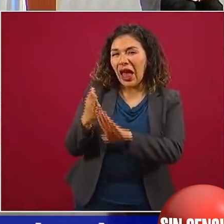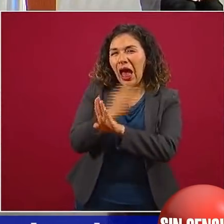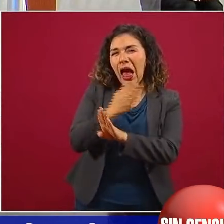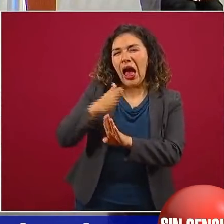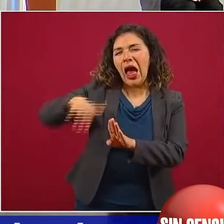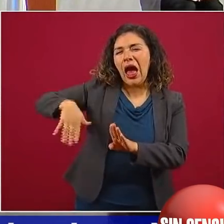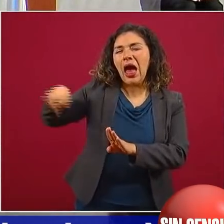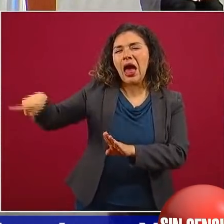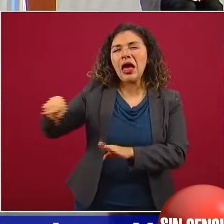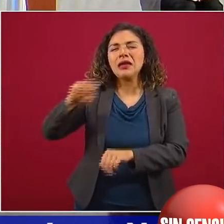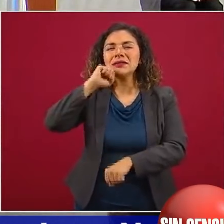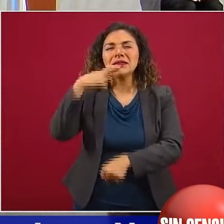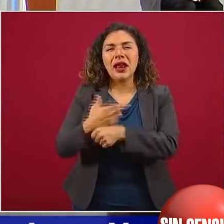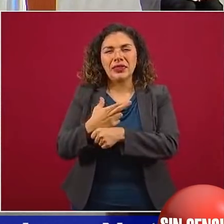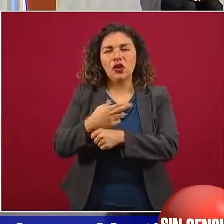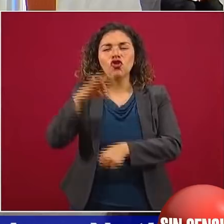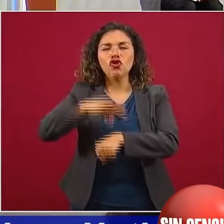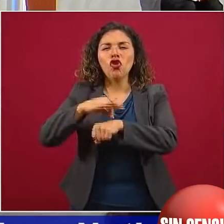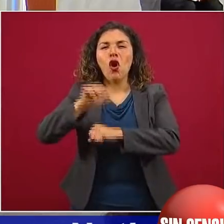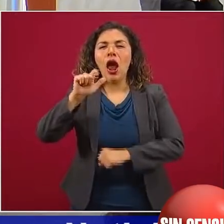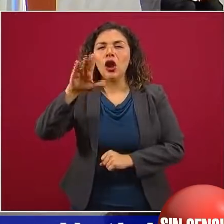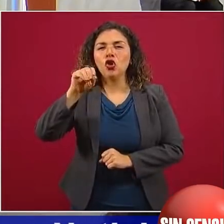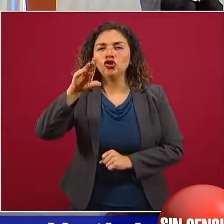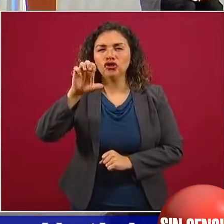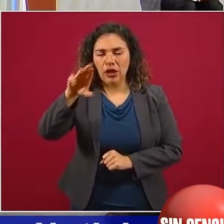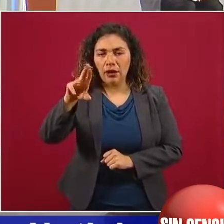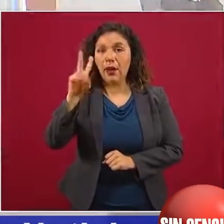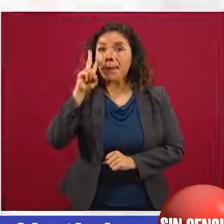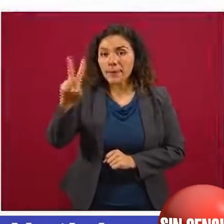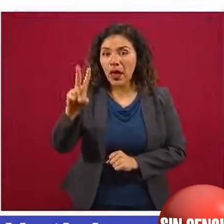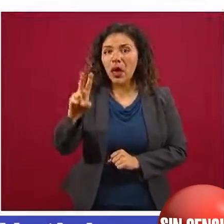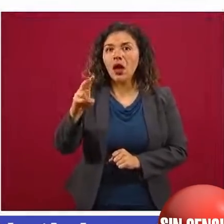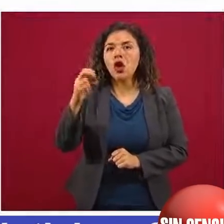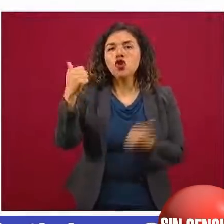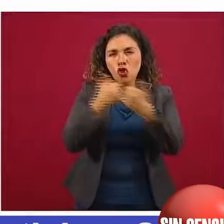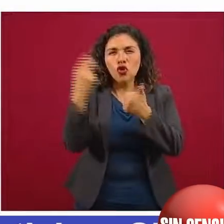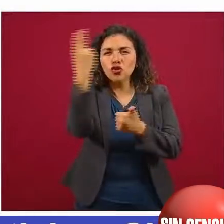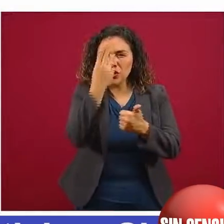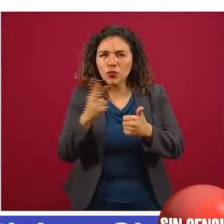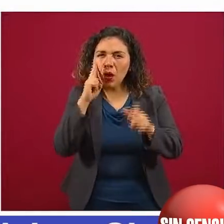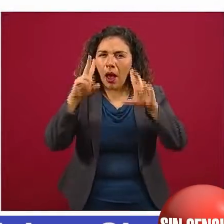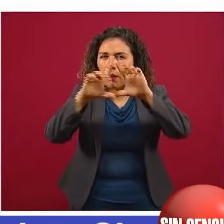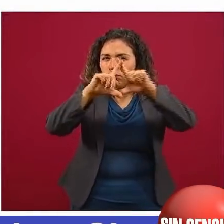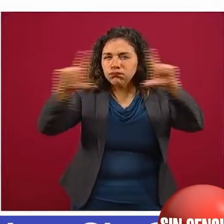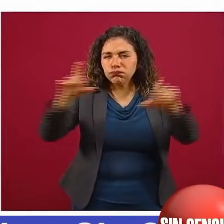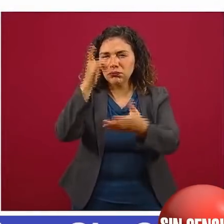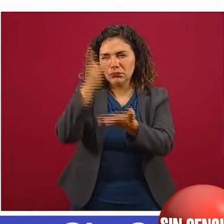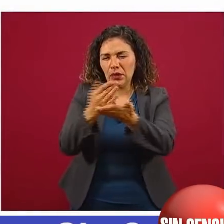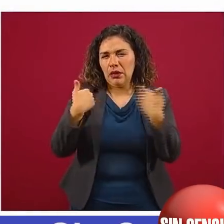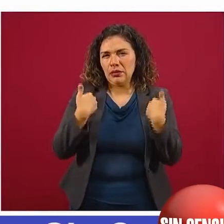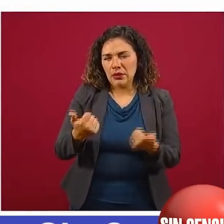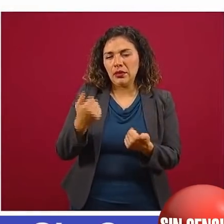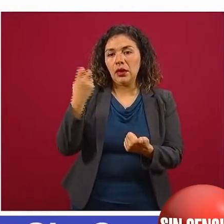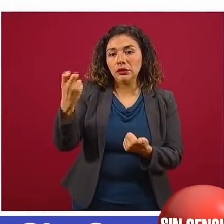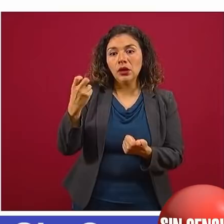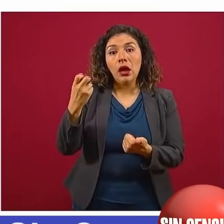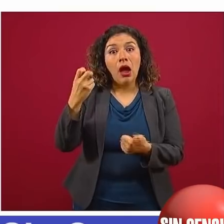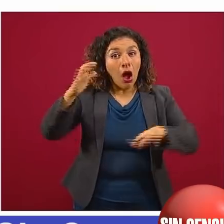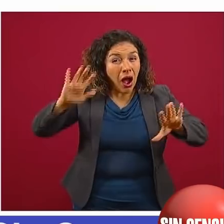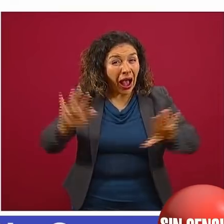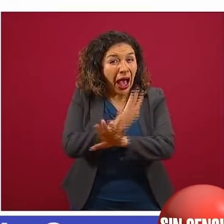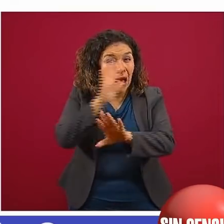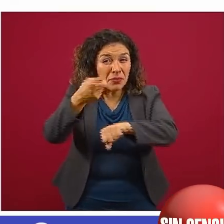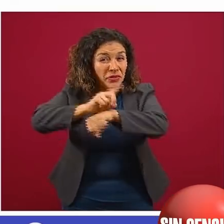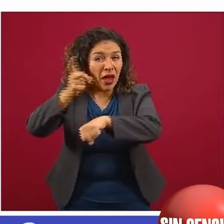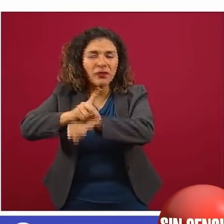Salud, mi maestro, el doctor Alcocer, y lo podemos ver de manera gráfica. Ya lo presentamos solamente una vez a la semana porque no cambia tanto del